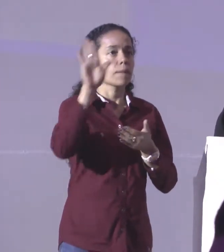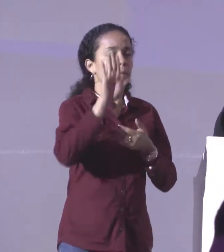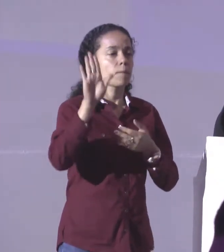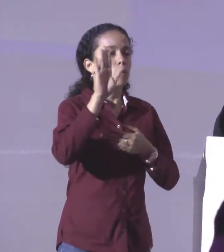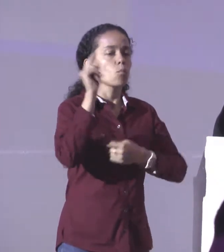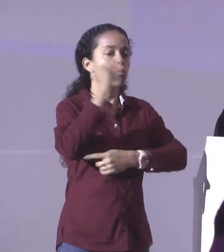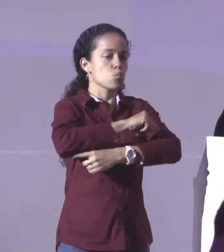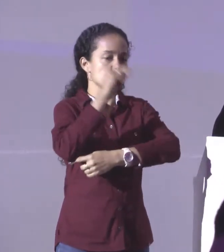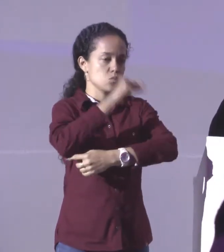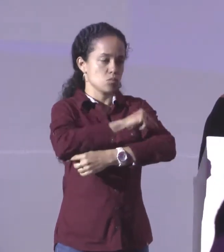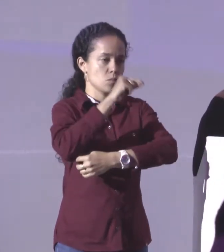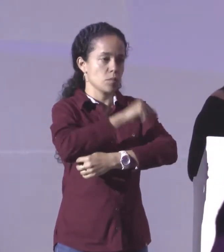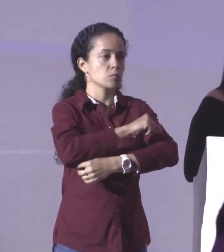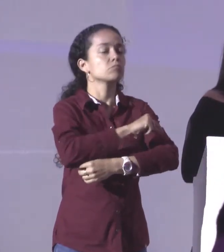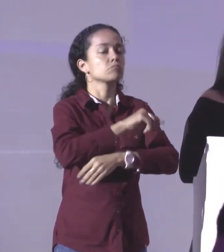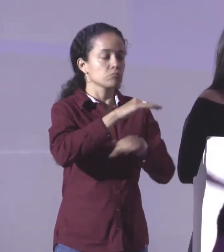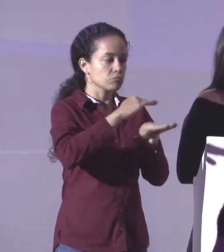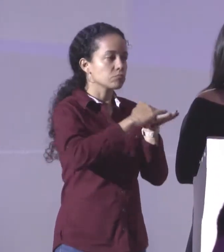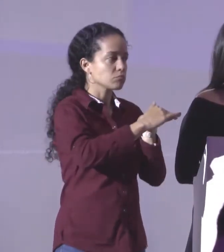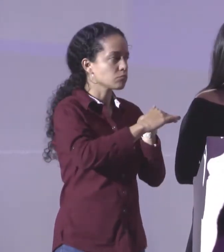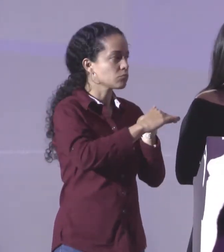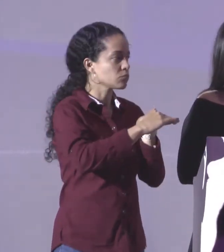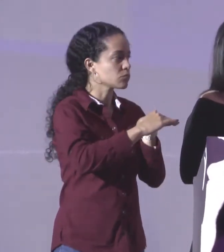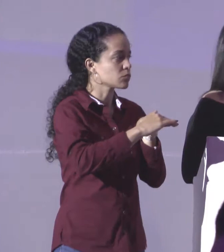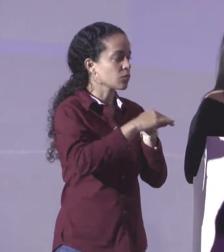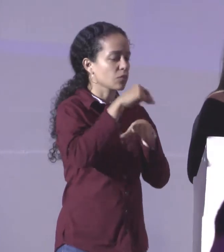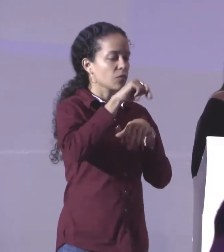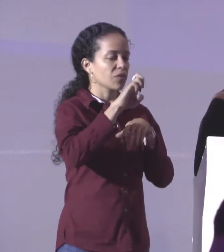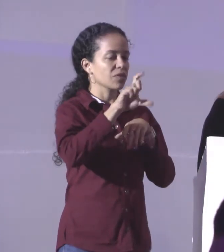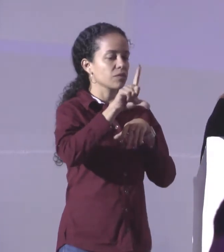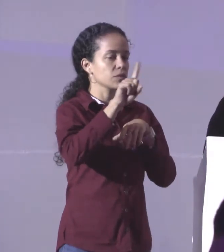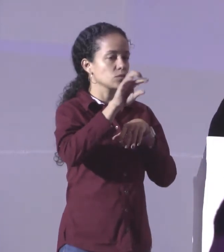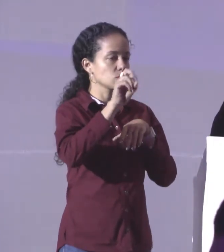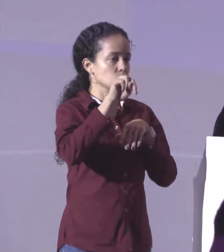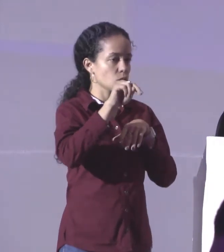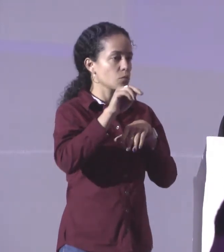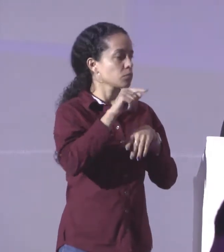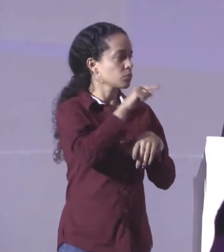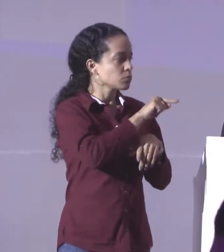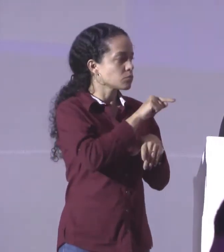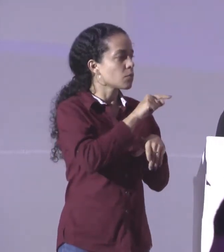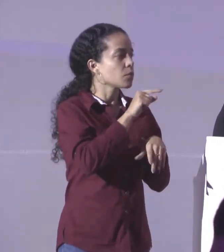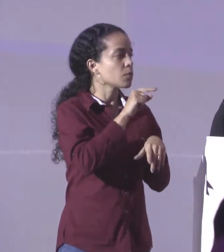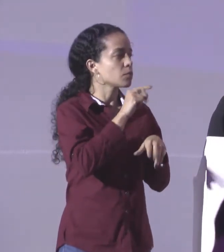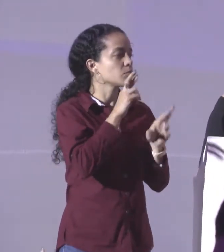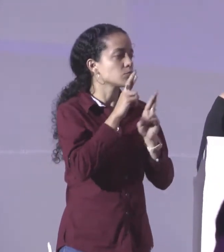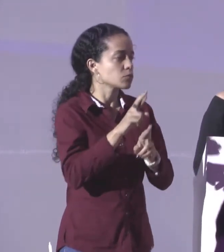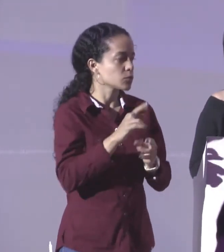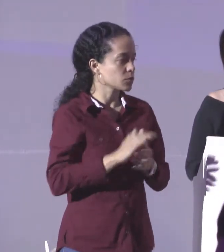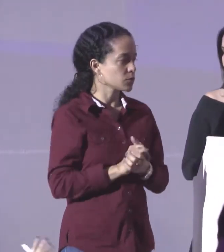Putumayo y invitamos al director programático Nelson Velandia a contestarla.